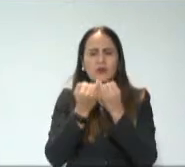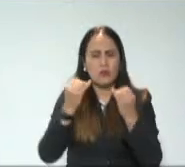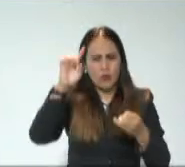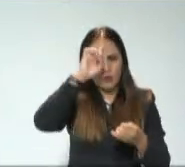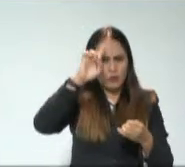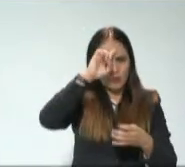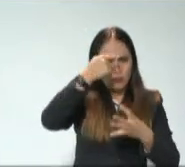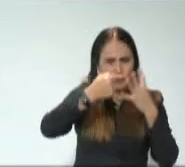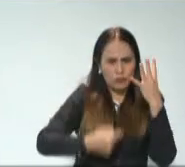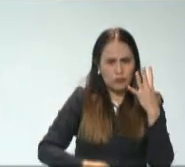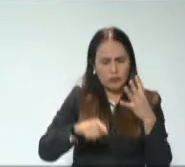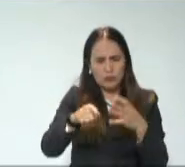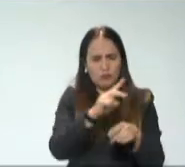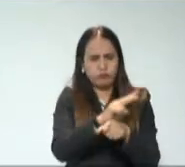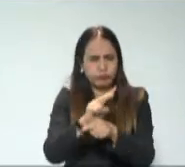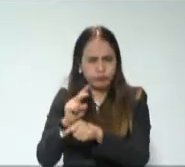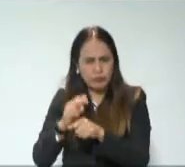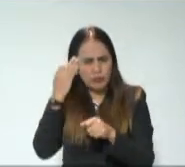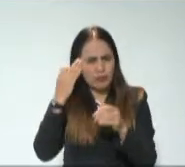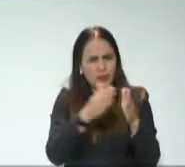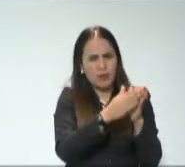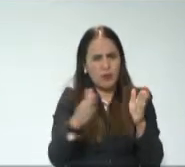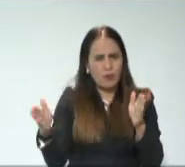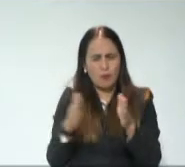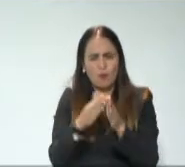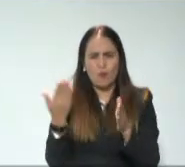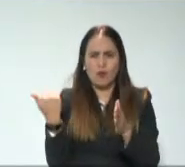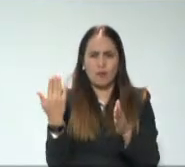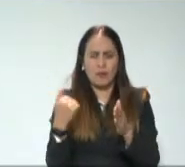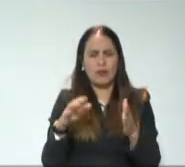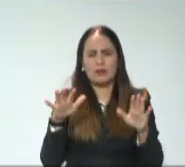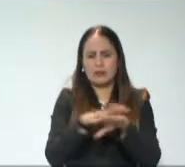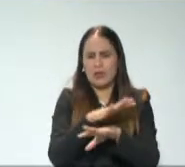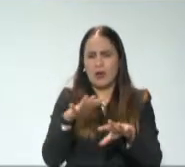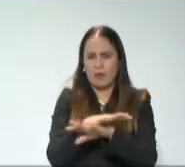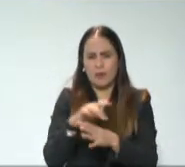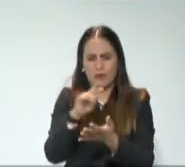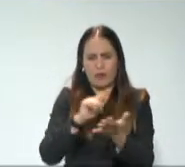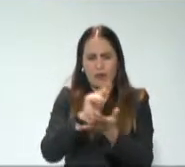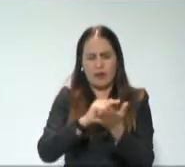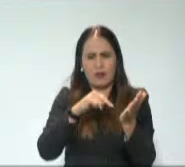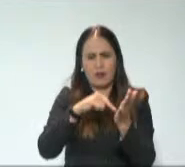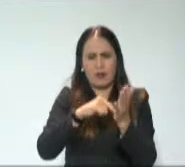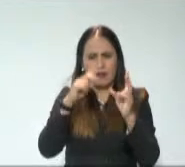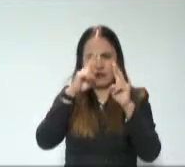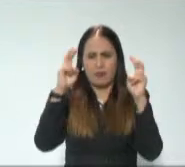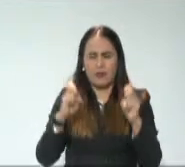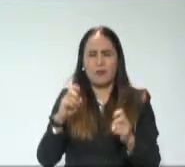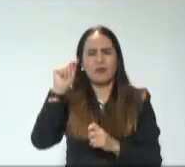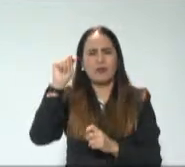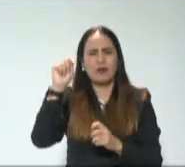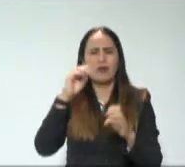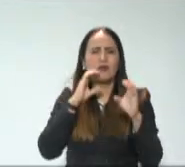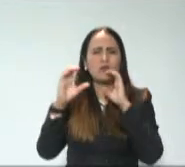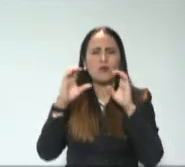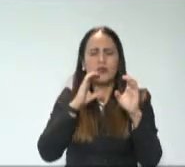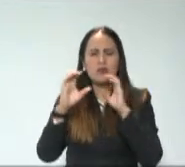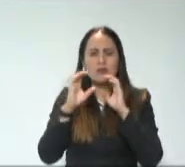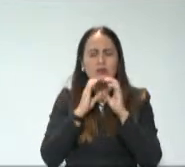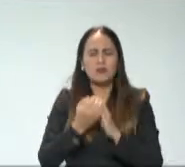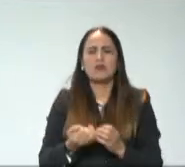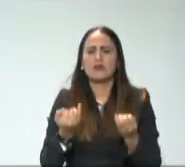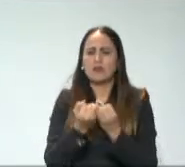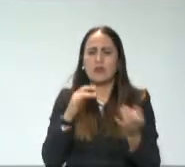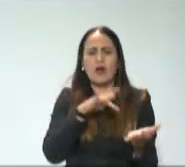subsecretario de comunicaciones durante el proceso de la reciente reforma constitucional en materia de telecomunicaciones también ha